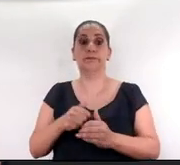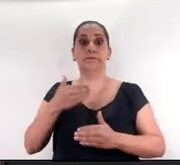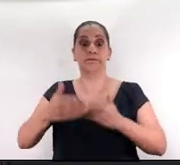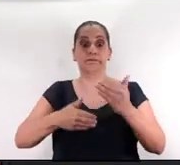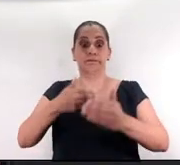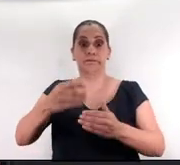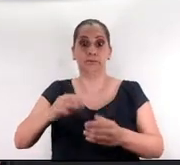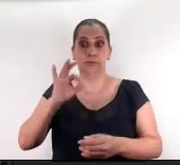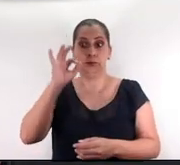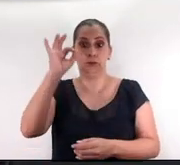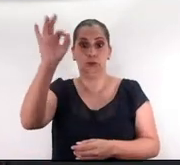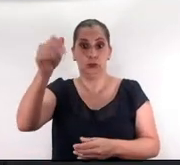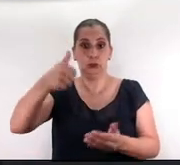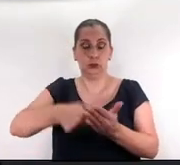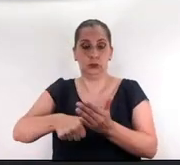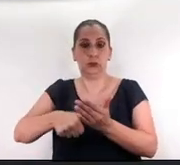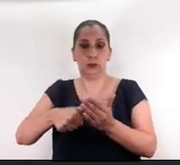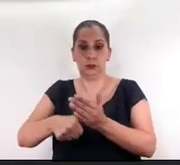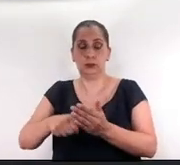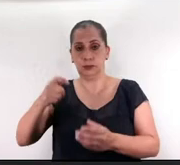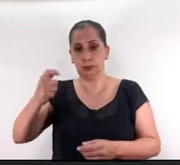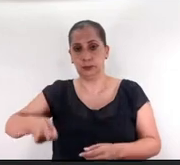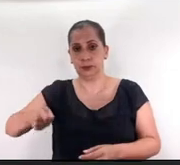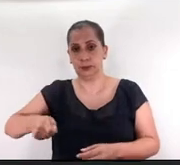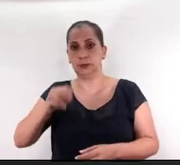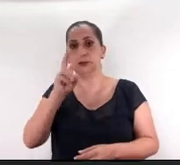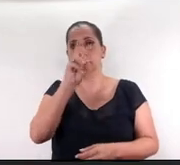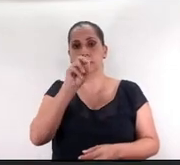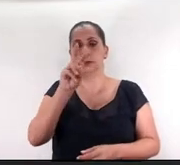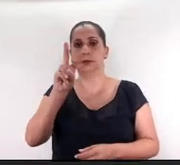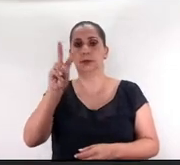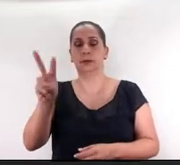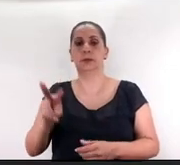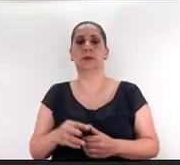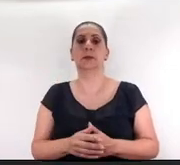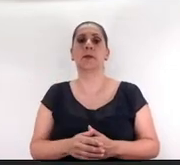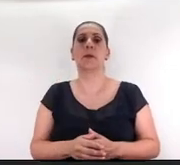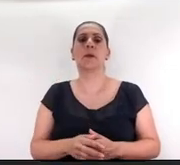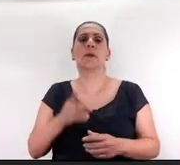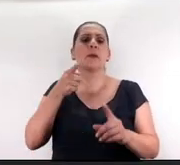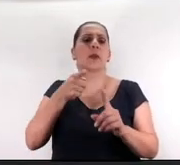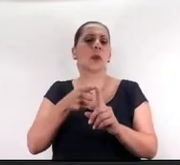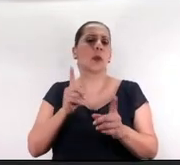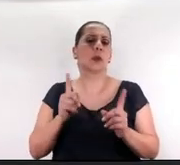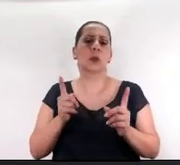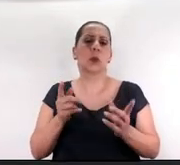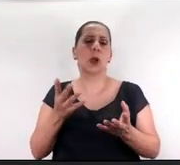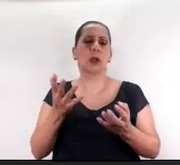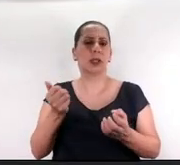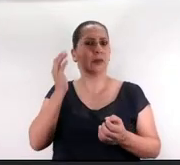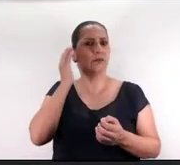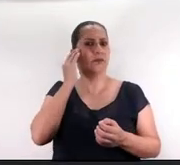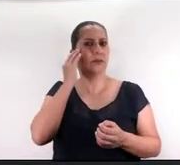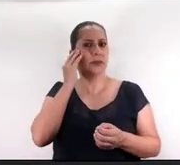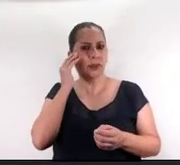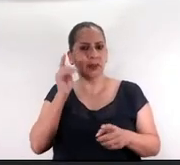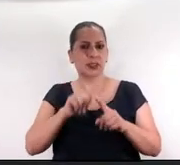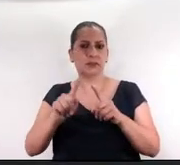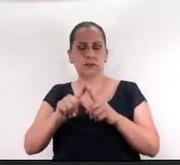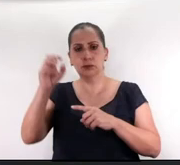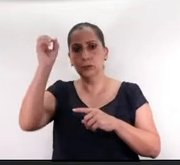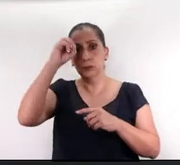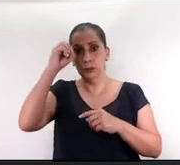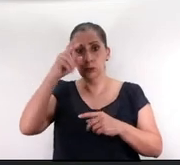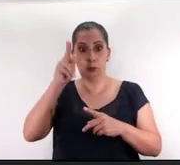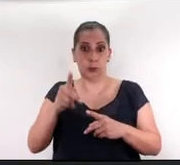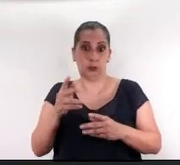hacia la fecha de las próximas elecciones presidenciales del 2022, con el objetivo de conocer las propuestas y opiniones de quienes